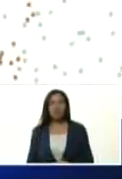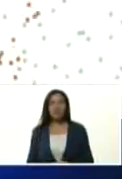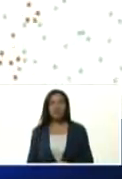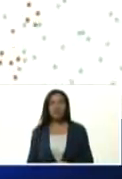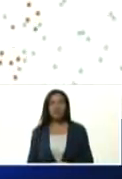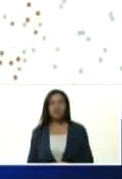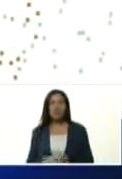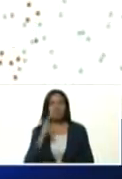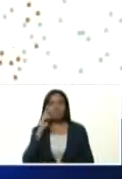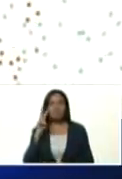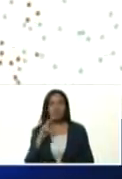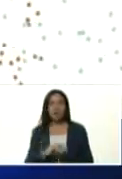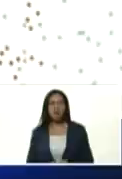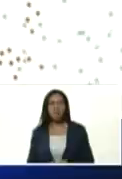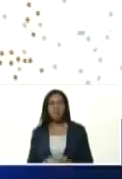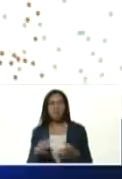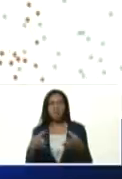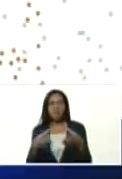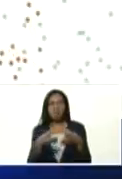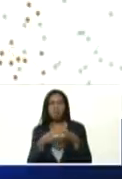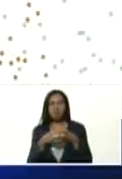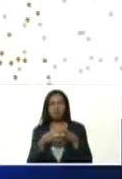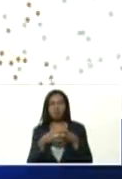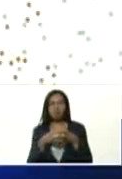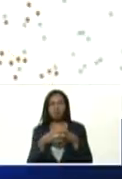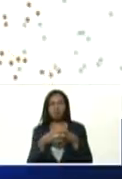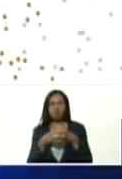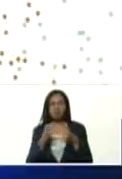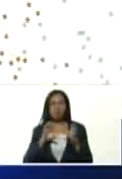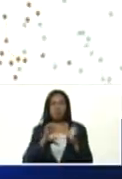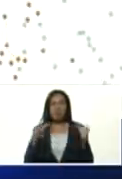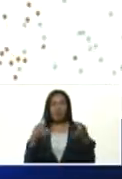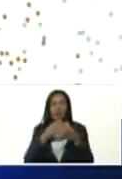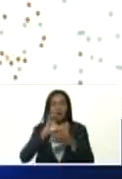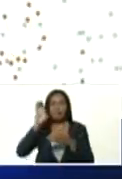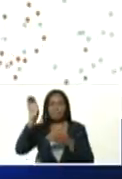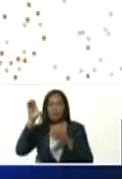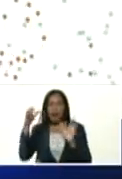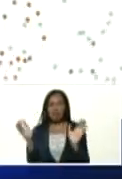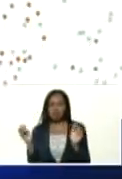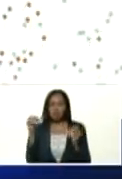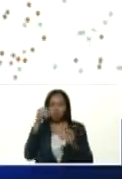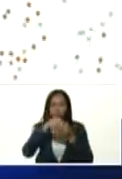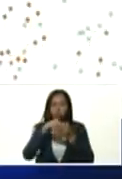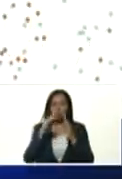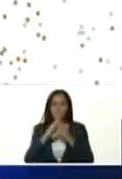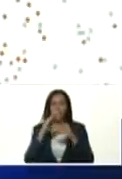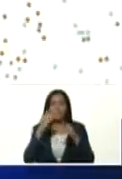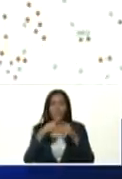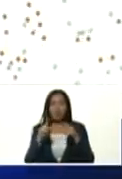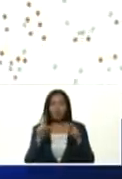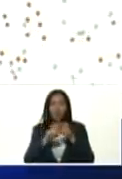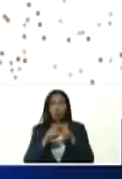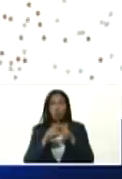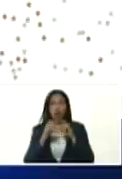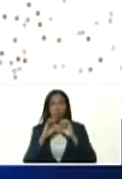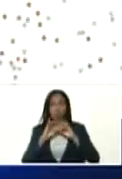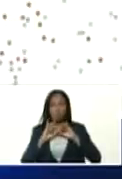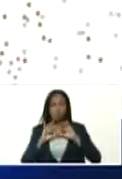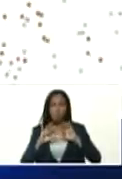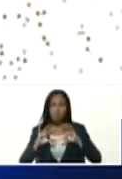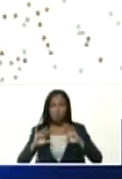Ahí está. Se aísla parcialmente parte del país, pero de todas maneras se